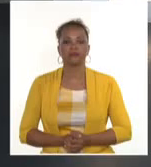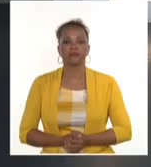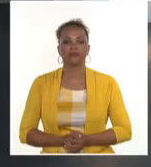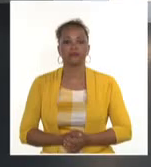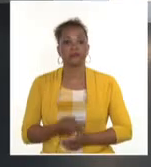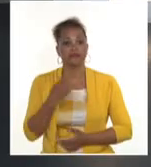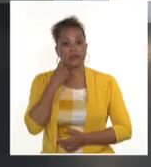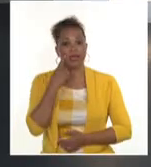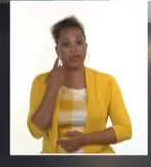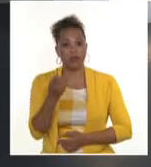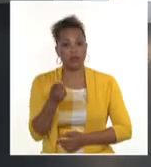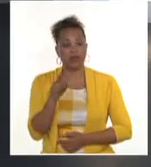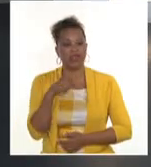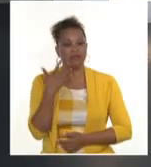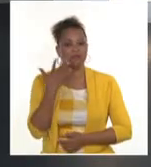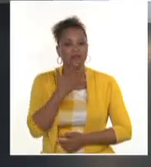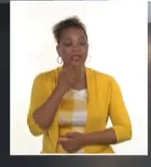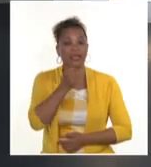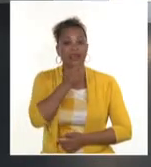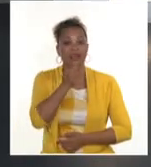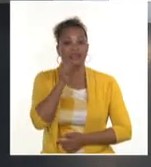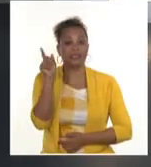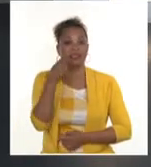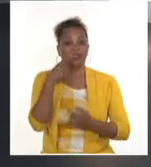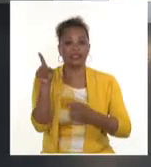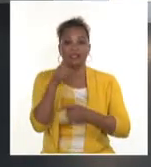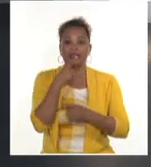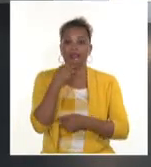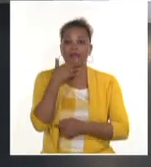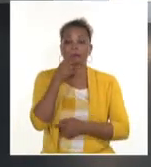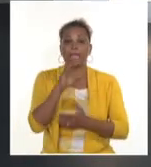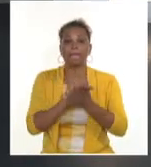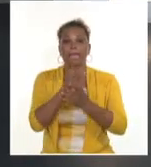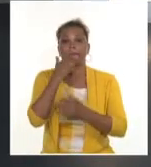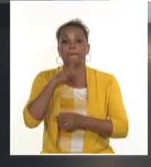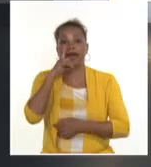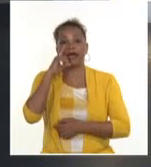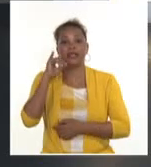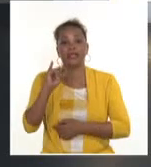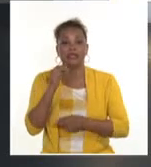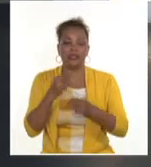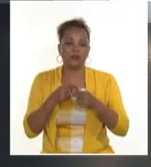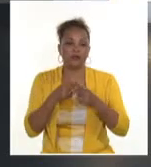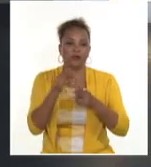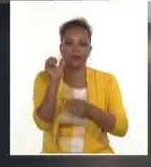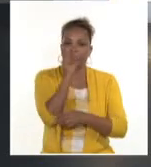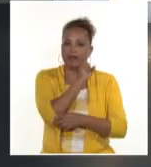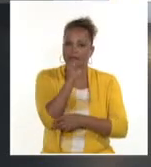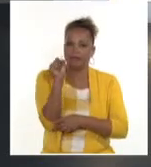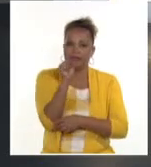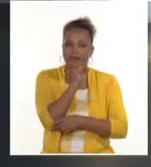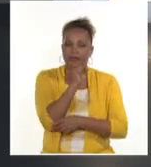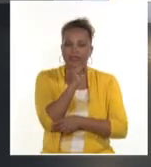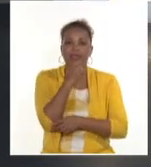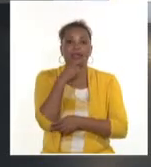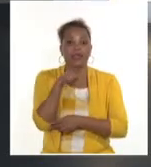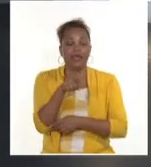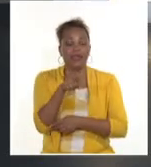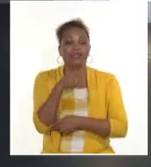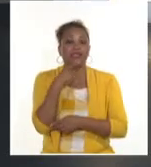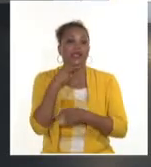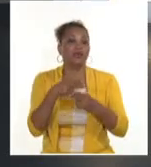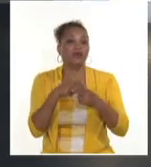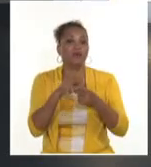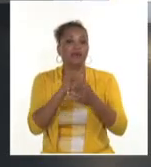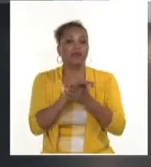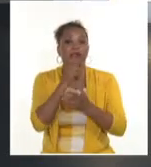ya lo veía una de las canciones más populares en Cuba y en su momento del mundo es El manicero con esta obra se